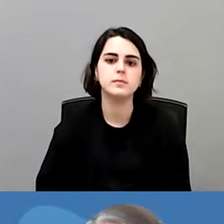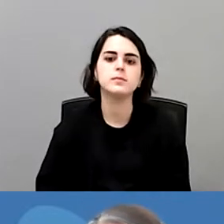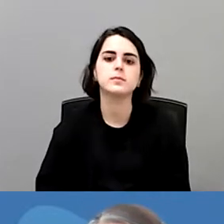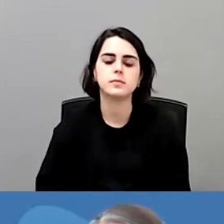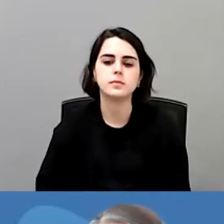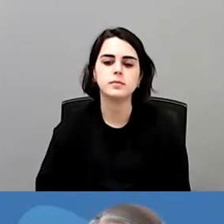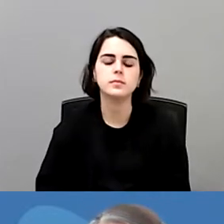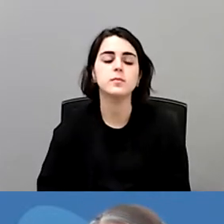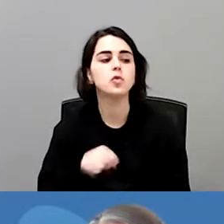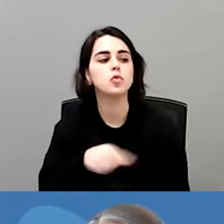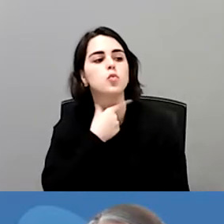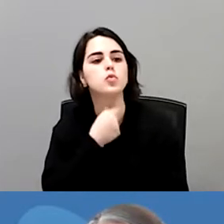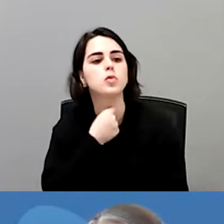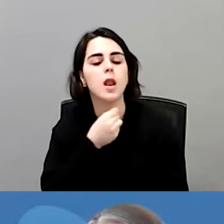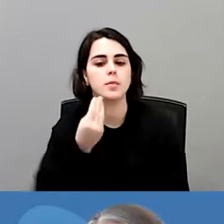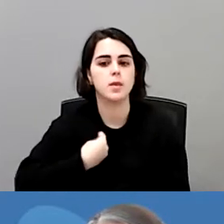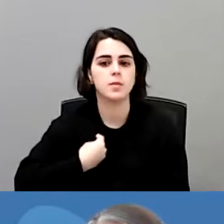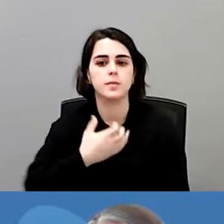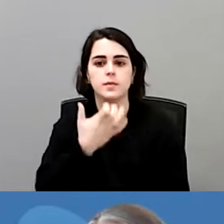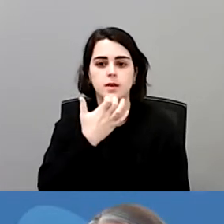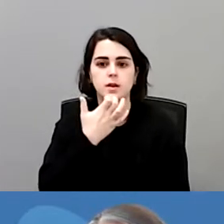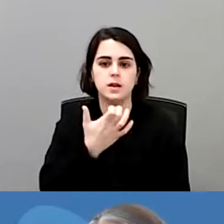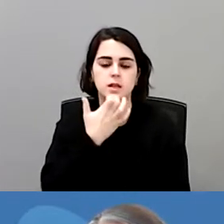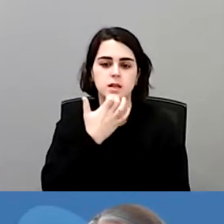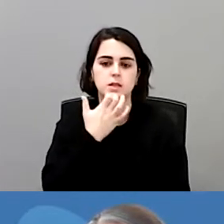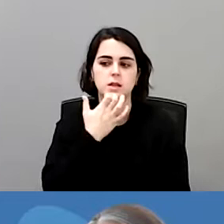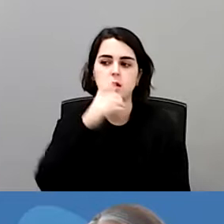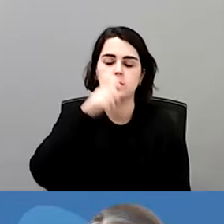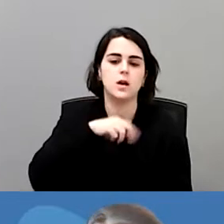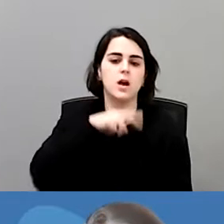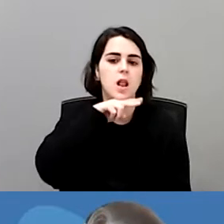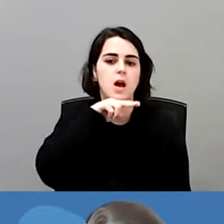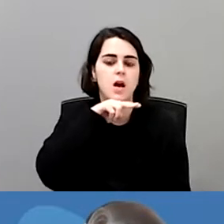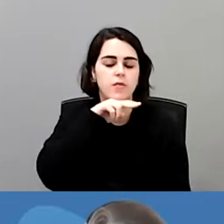¿Y te gustaría que en este caso, ahora yo que soy la que está hablando por ti,